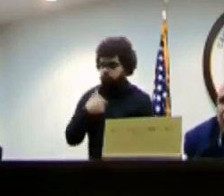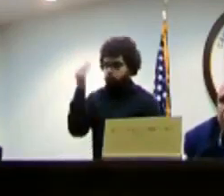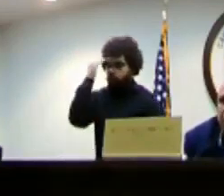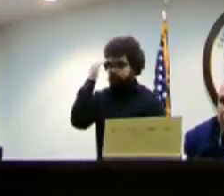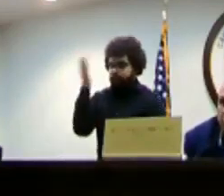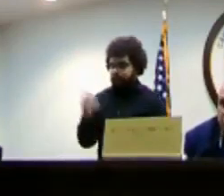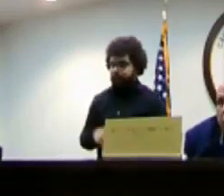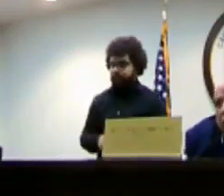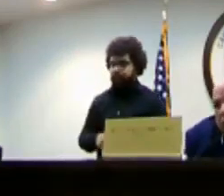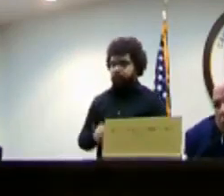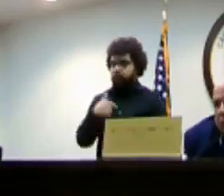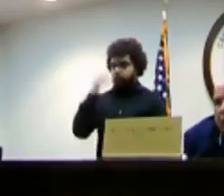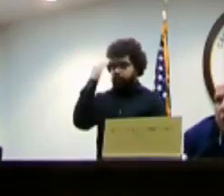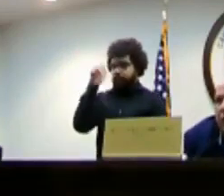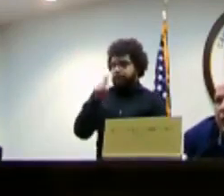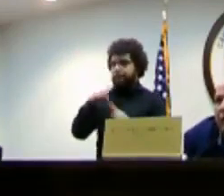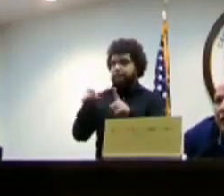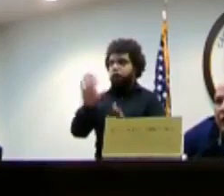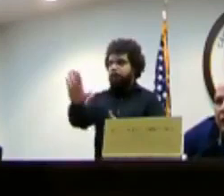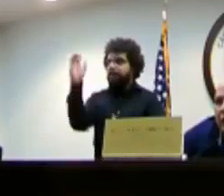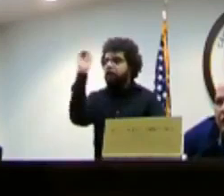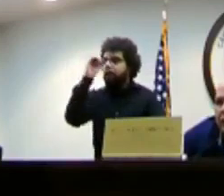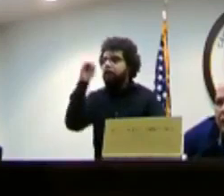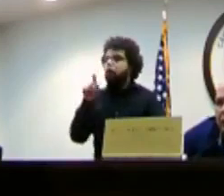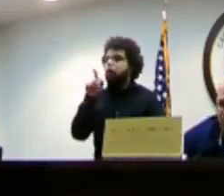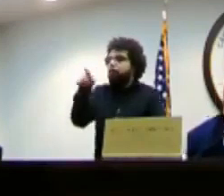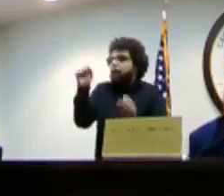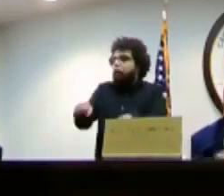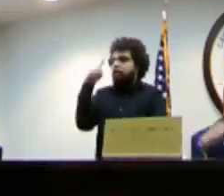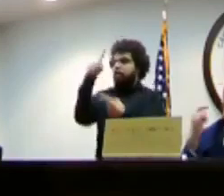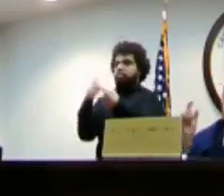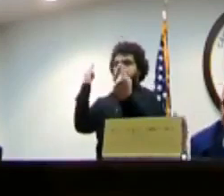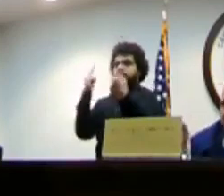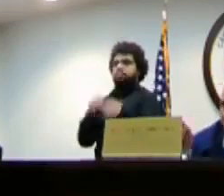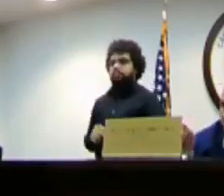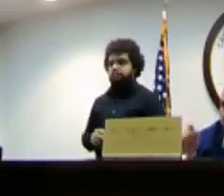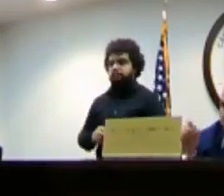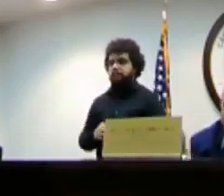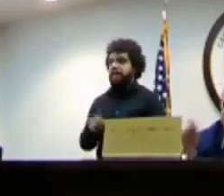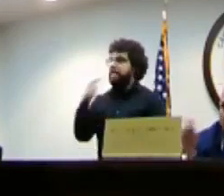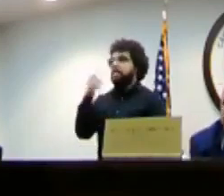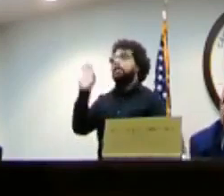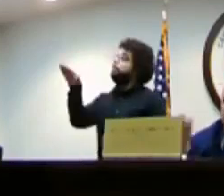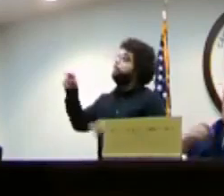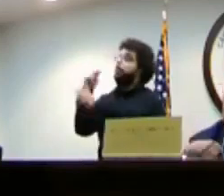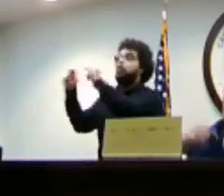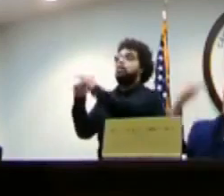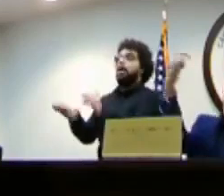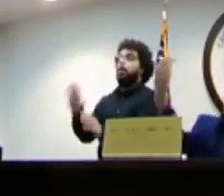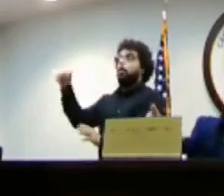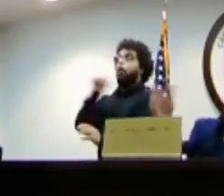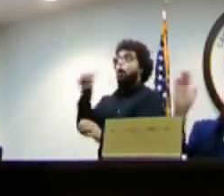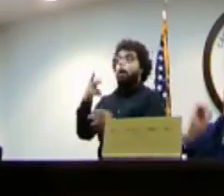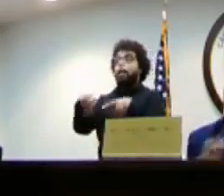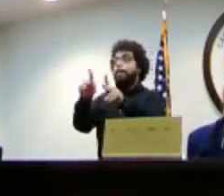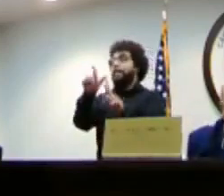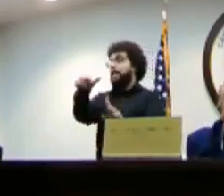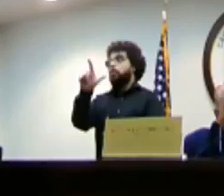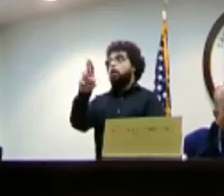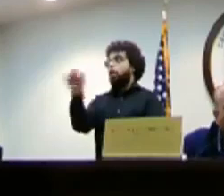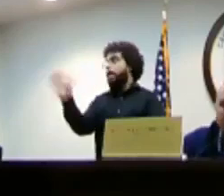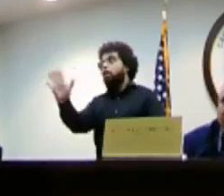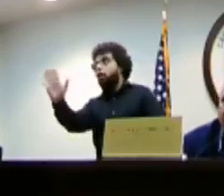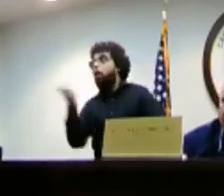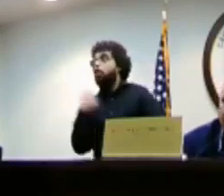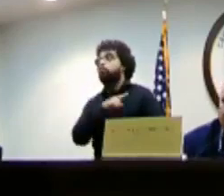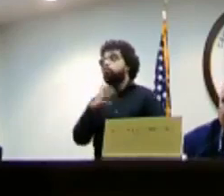tienen voz y voto porque ustedes pueden oponerse. Y decirle al negociado, mire, no, negociado, no le permita eso a Luma. Nosotros somos los dueños de la